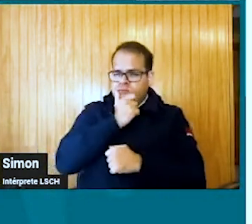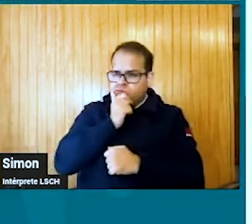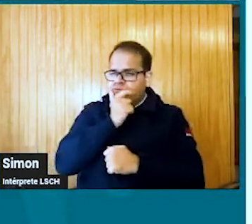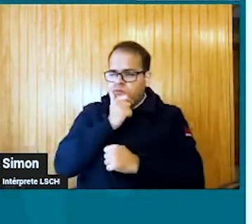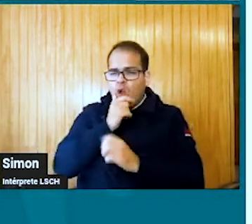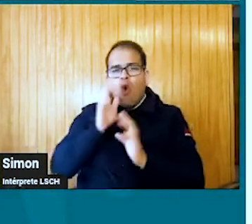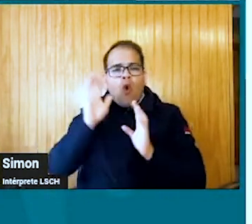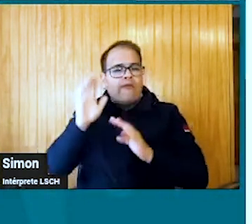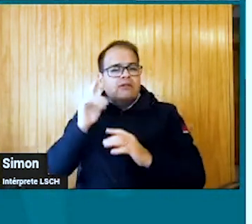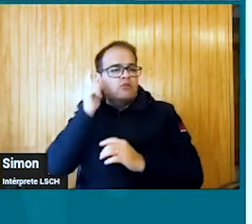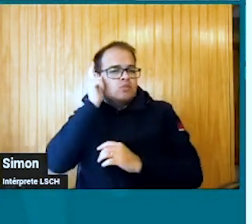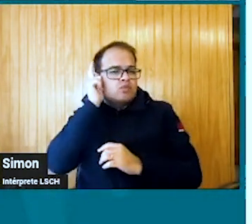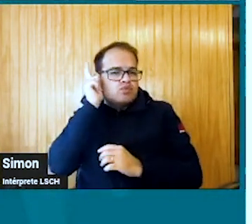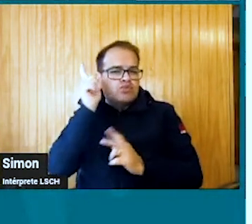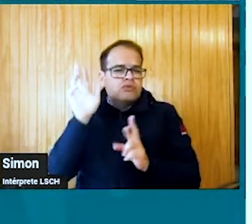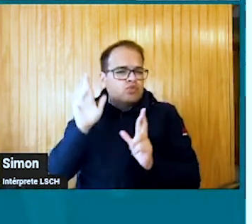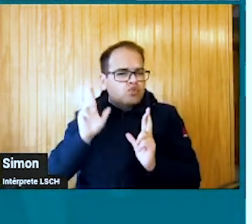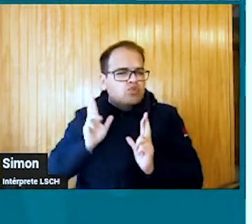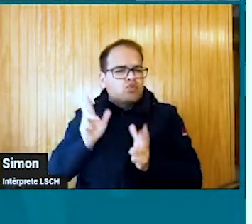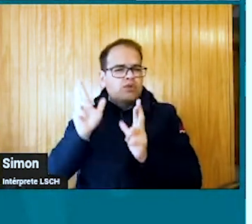ruido.